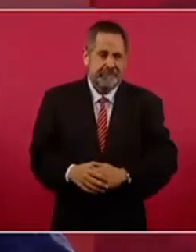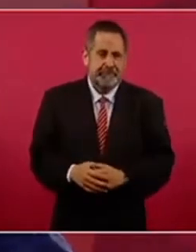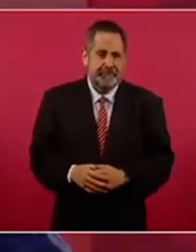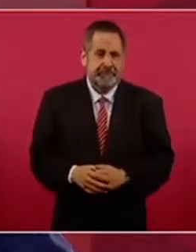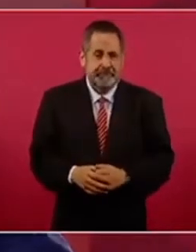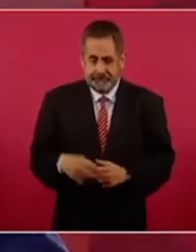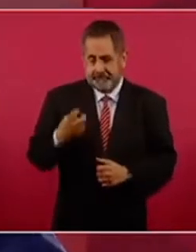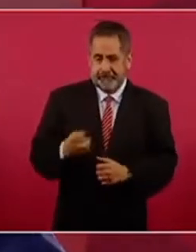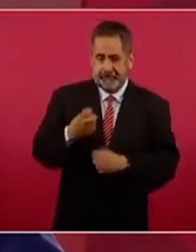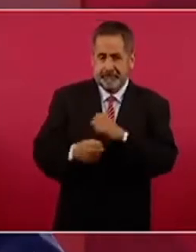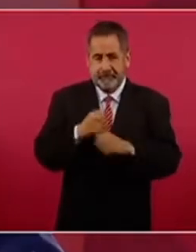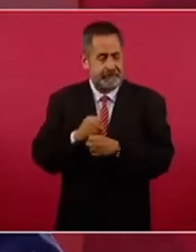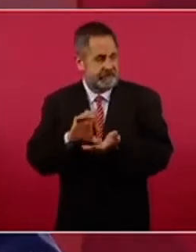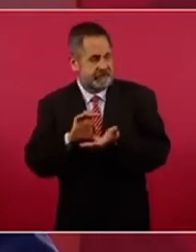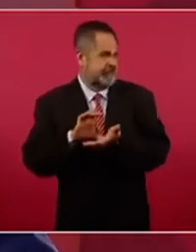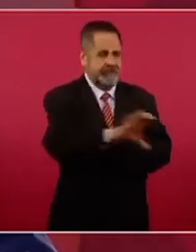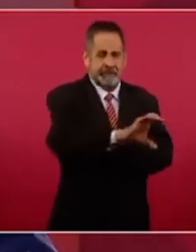Este año se paga.